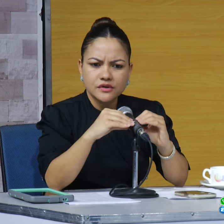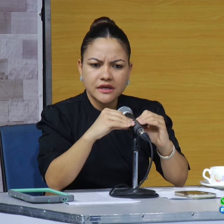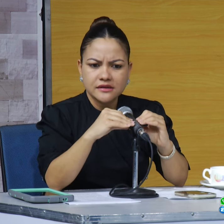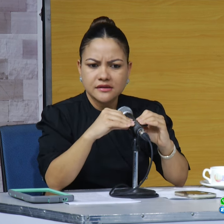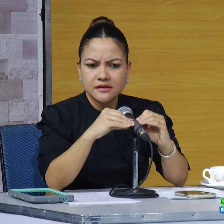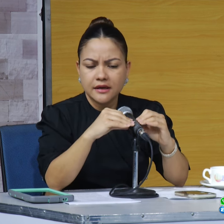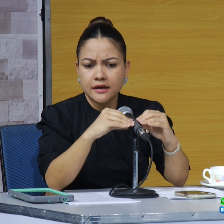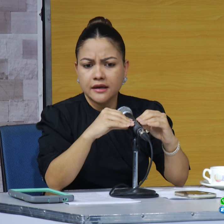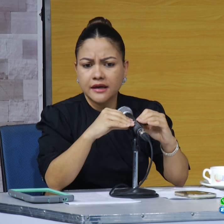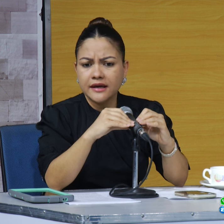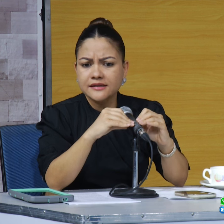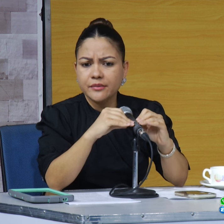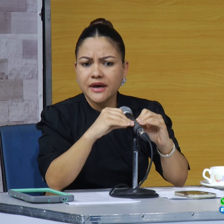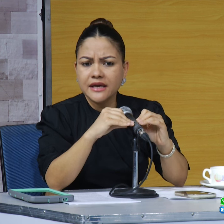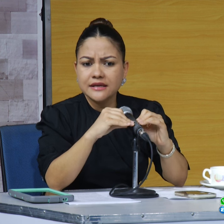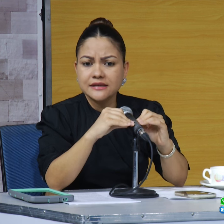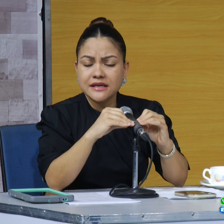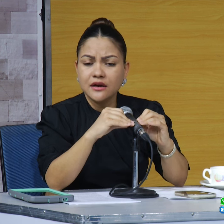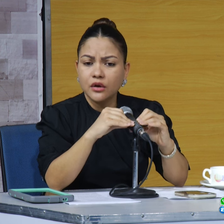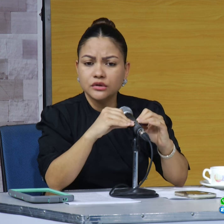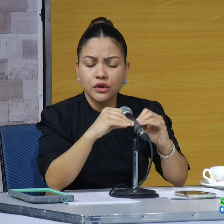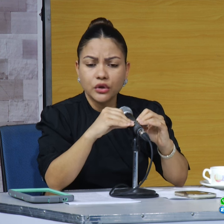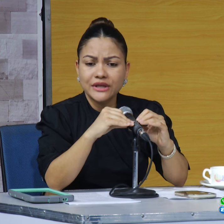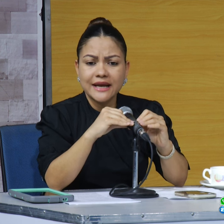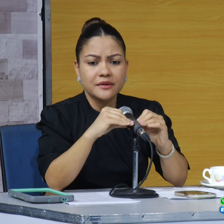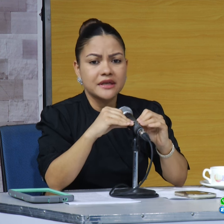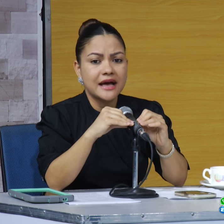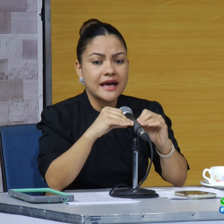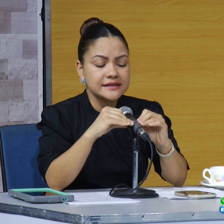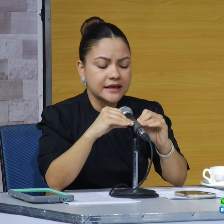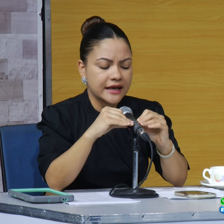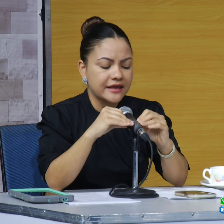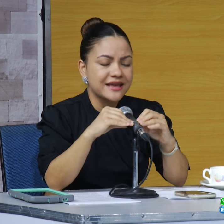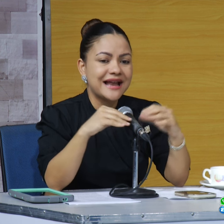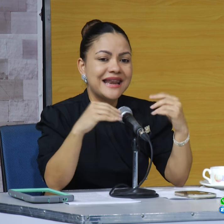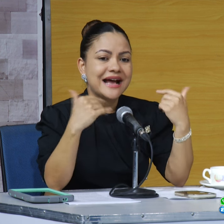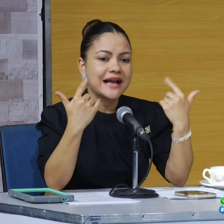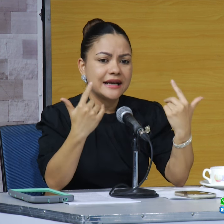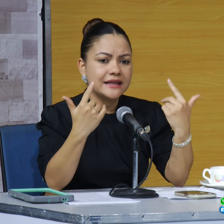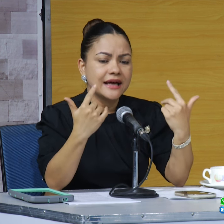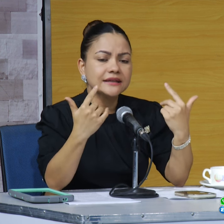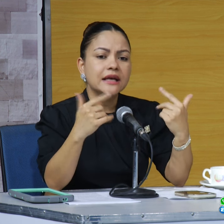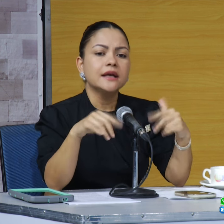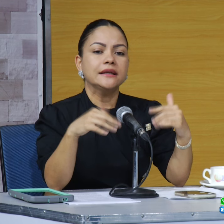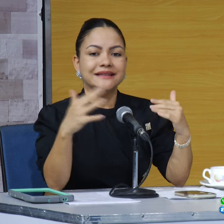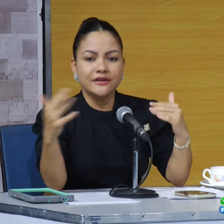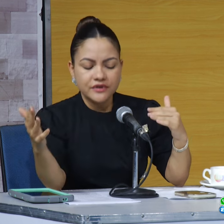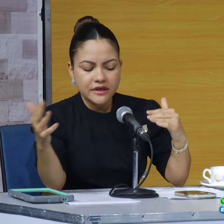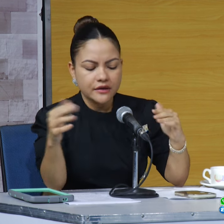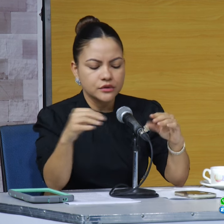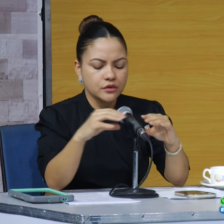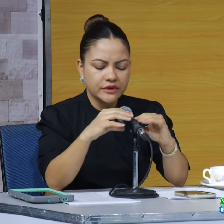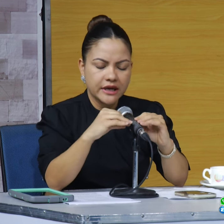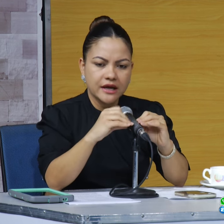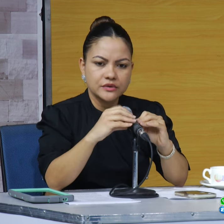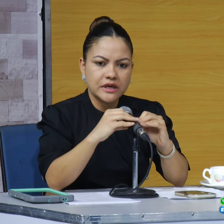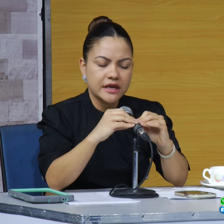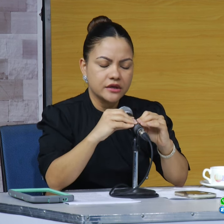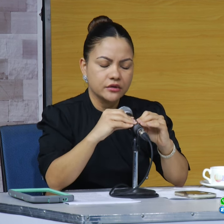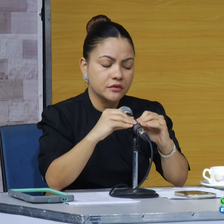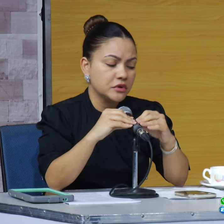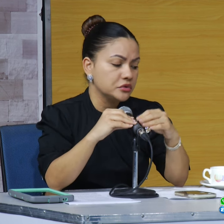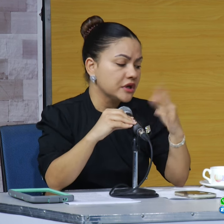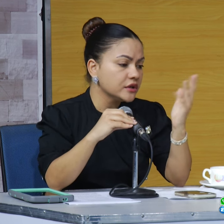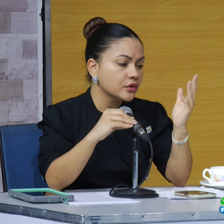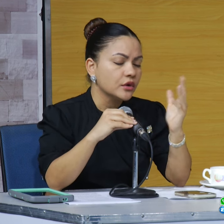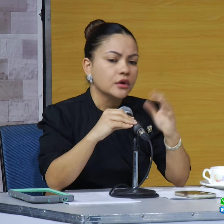las cosas en este país y el costo de la vida hace que cada día la calidad de vida de Los dominicanos haya